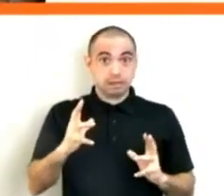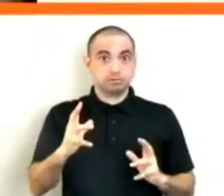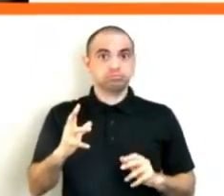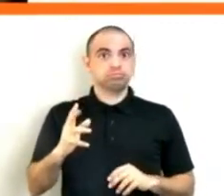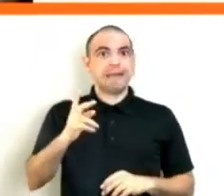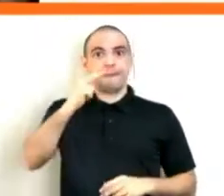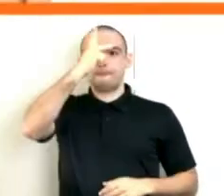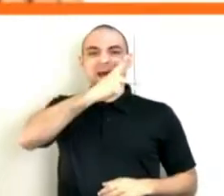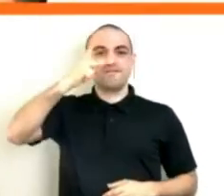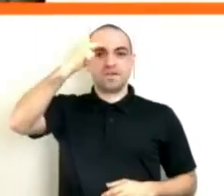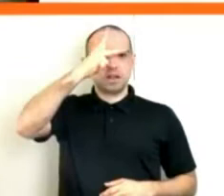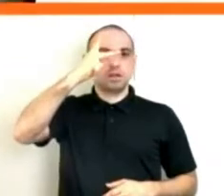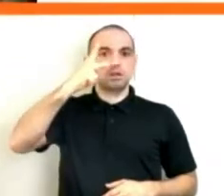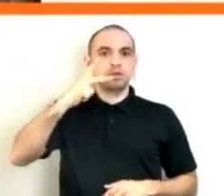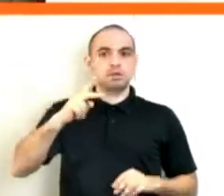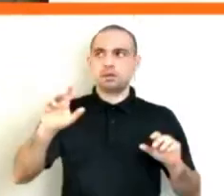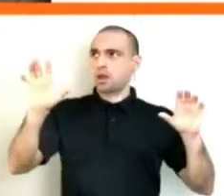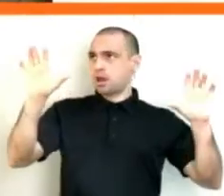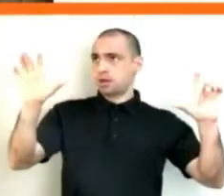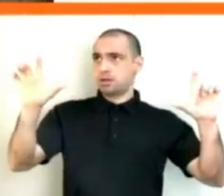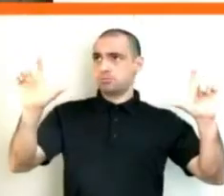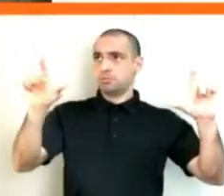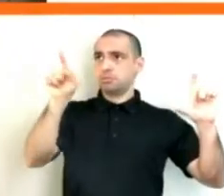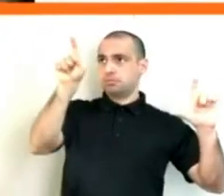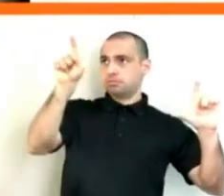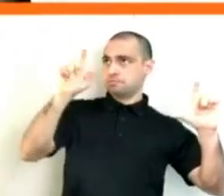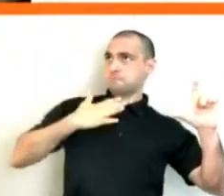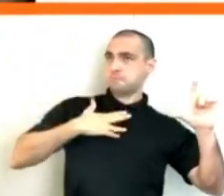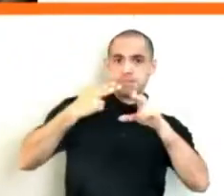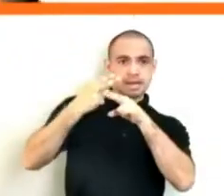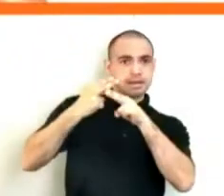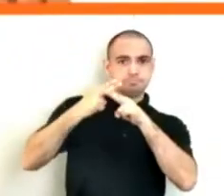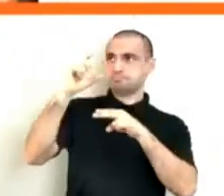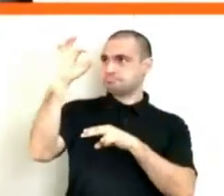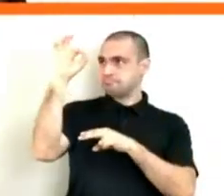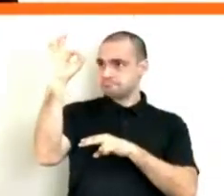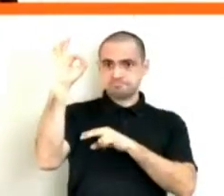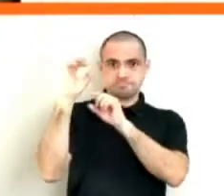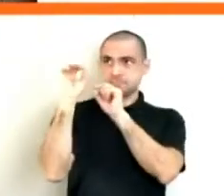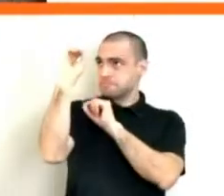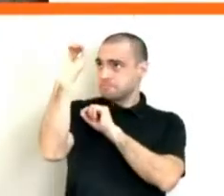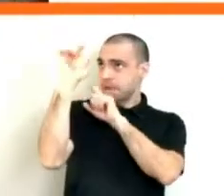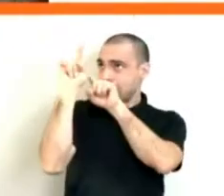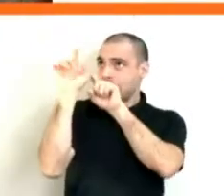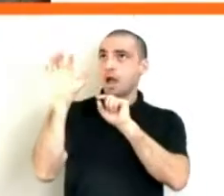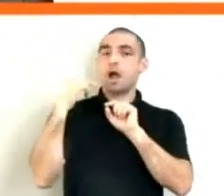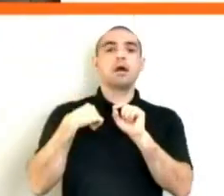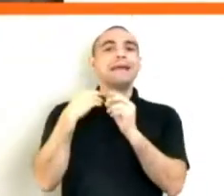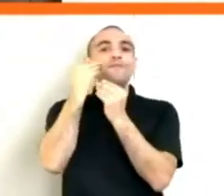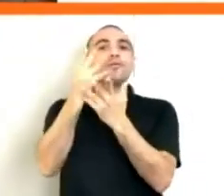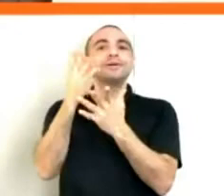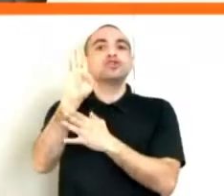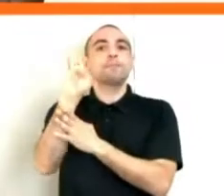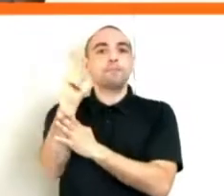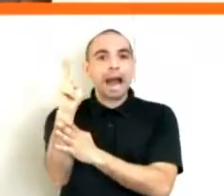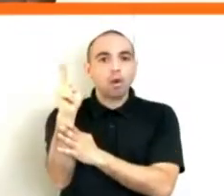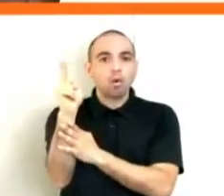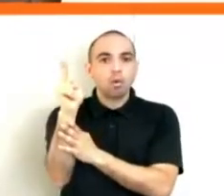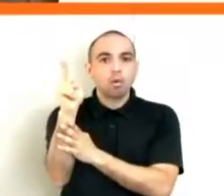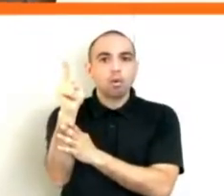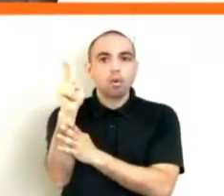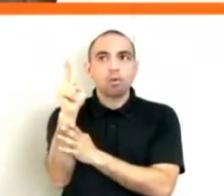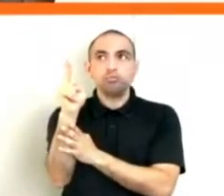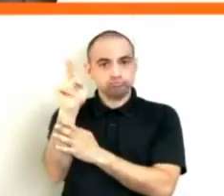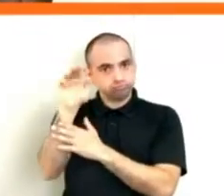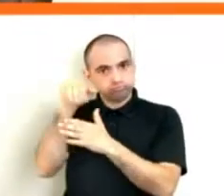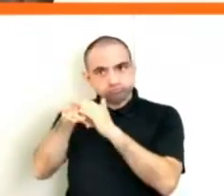mismo perfil le va a aparecer una pestaña de, ¿verdad?, que dice información bancaria. Si usted no ha entrado al perfil, pues usted va a